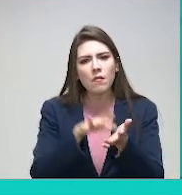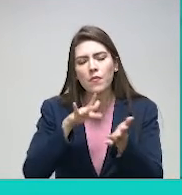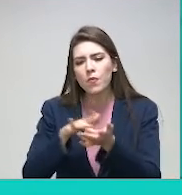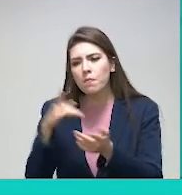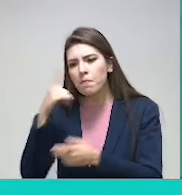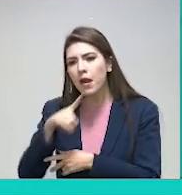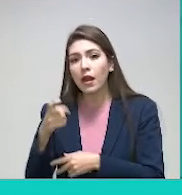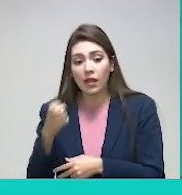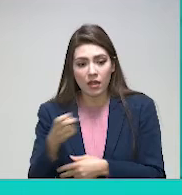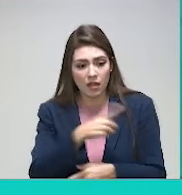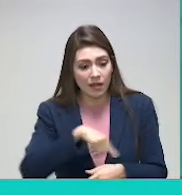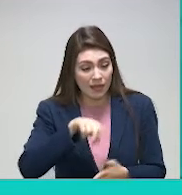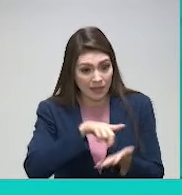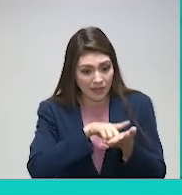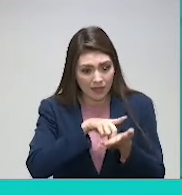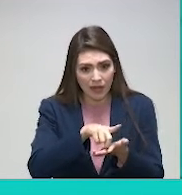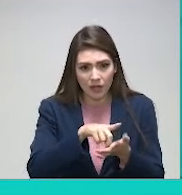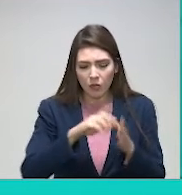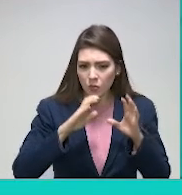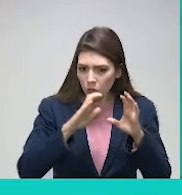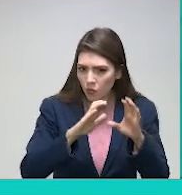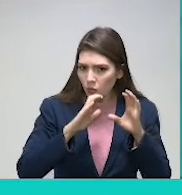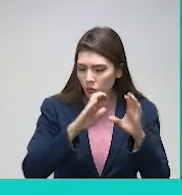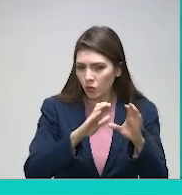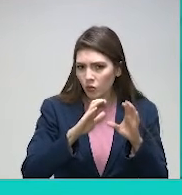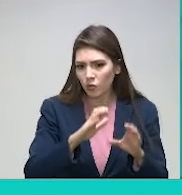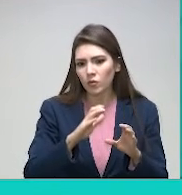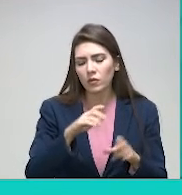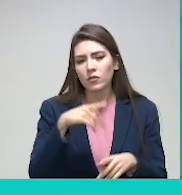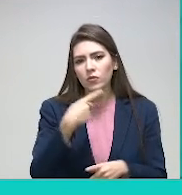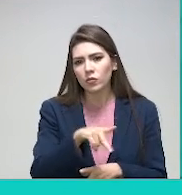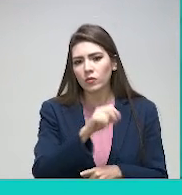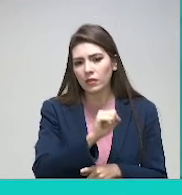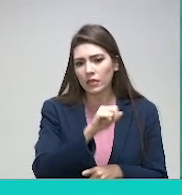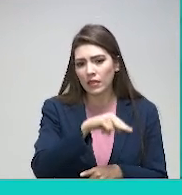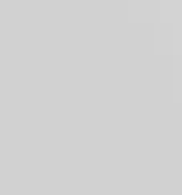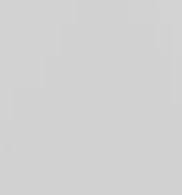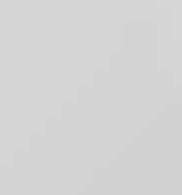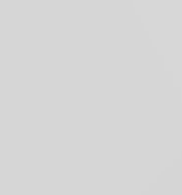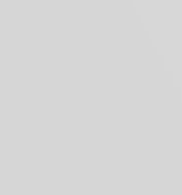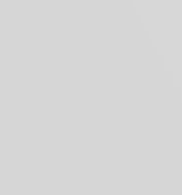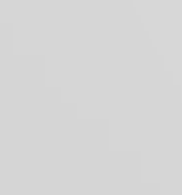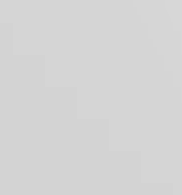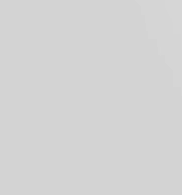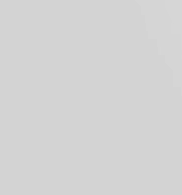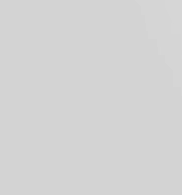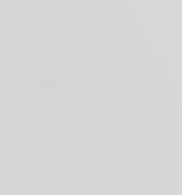derechos que tutelamos en el INAI y en el Sistema Nacional de Transparencia, pues los sigamos socializando.